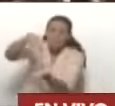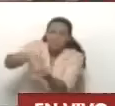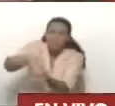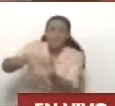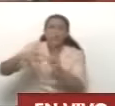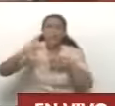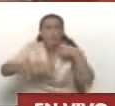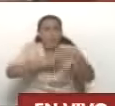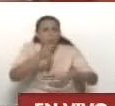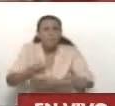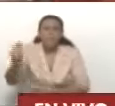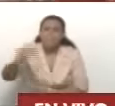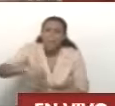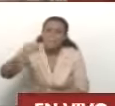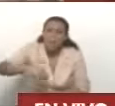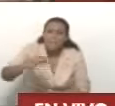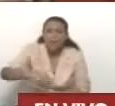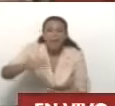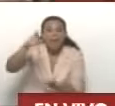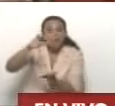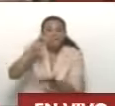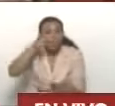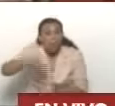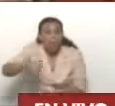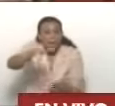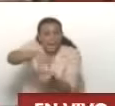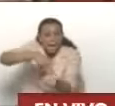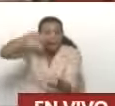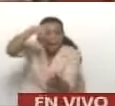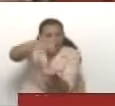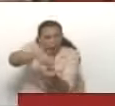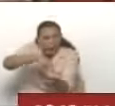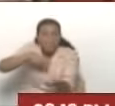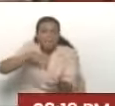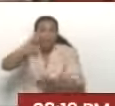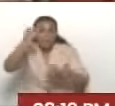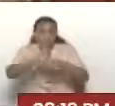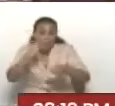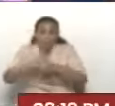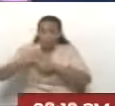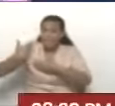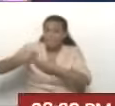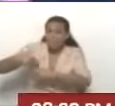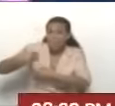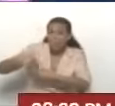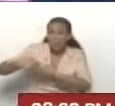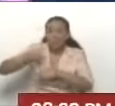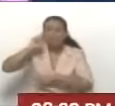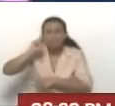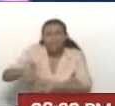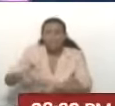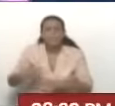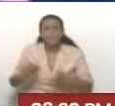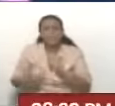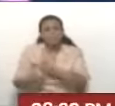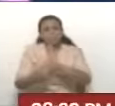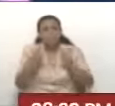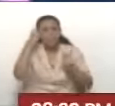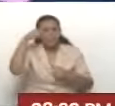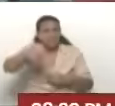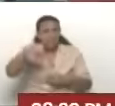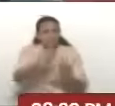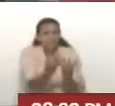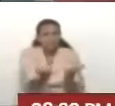que está produciendo, esa Venezuela del campo, esa Venezuela de la industria, con nuestros trabajadores petroleros que están presentes también